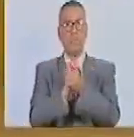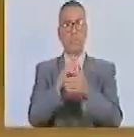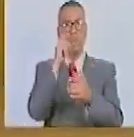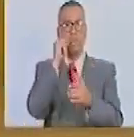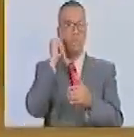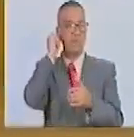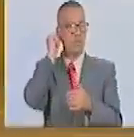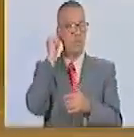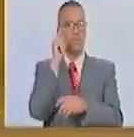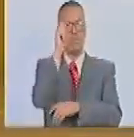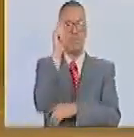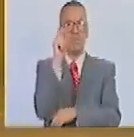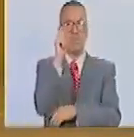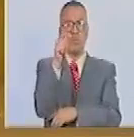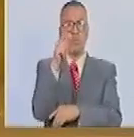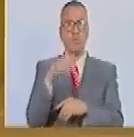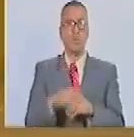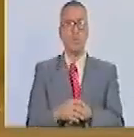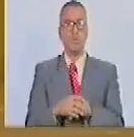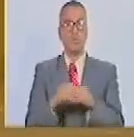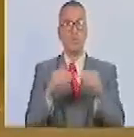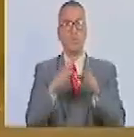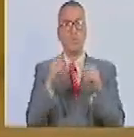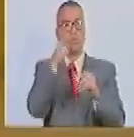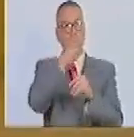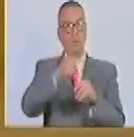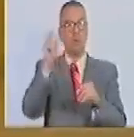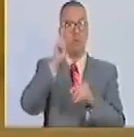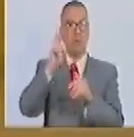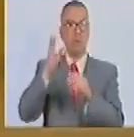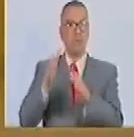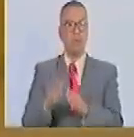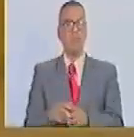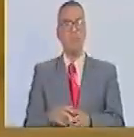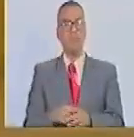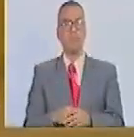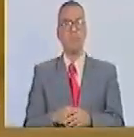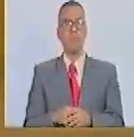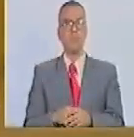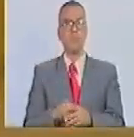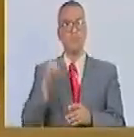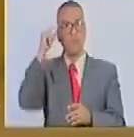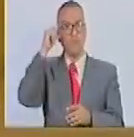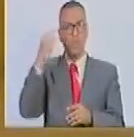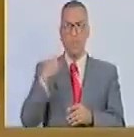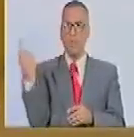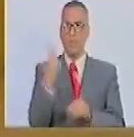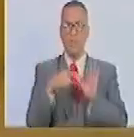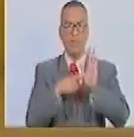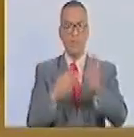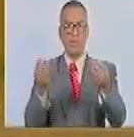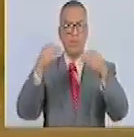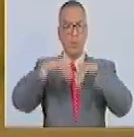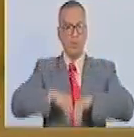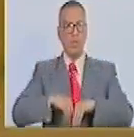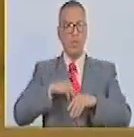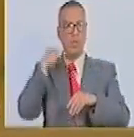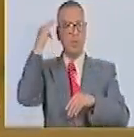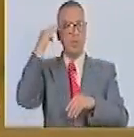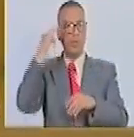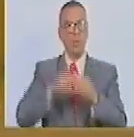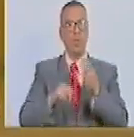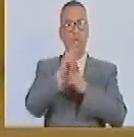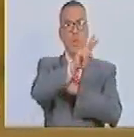y compañeras, diputados y diputadas y todo el pueblo de Venezuela. Hoy vengo a presentar el acuerdo de conmemoración